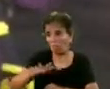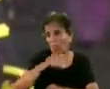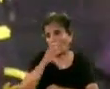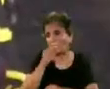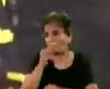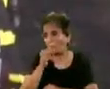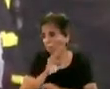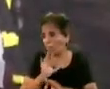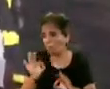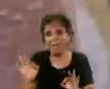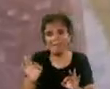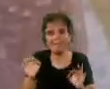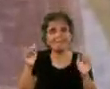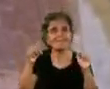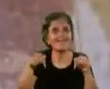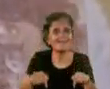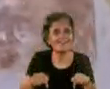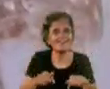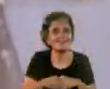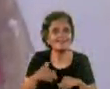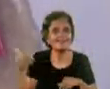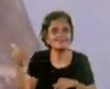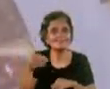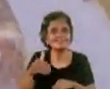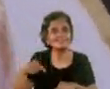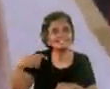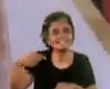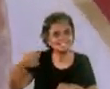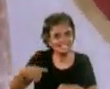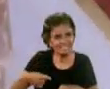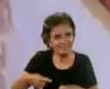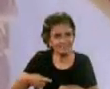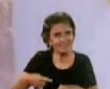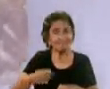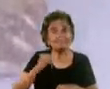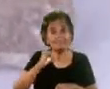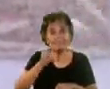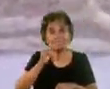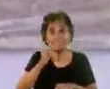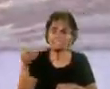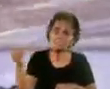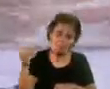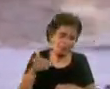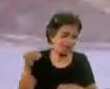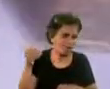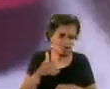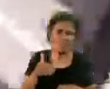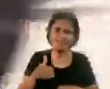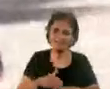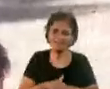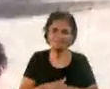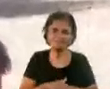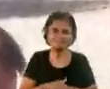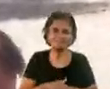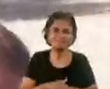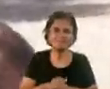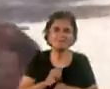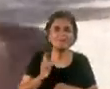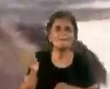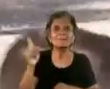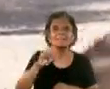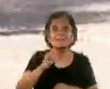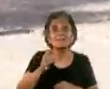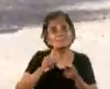No, nada. Sí, sí. ¿Y ahora vienen siempre, seguido, regularmente? Siempre vengo, sí, sí. ¿Con quién has venido? Con mi